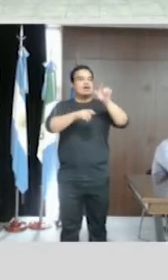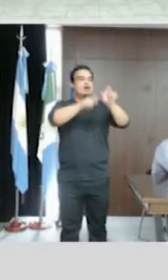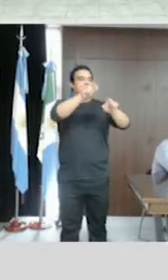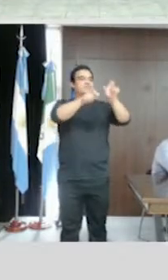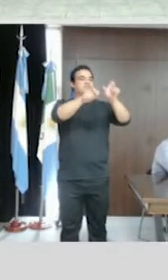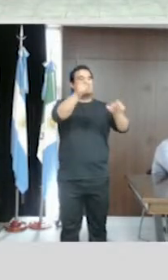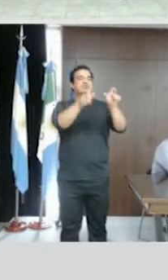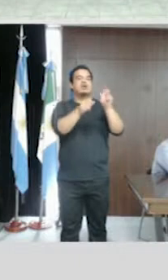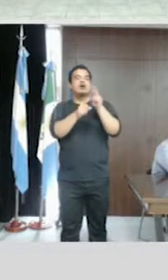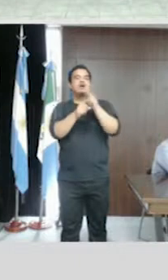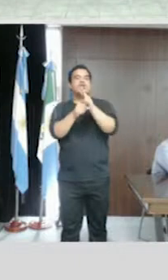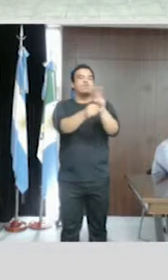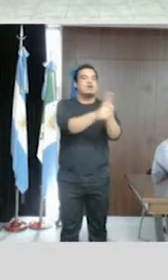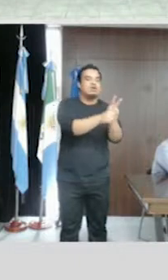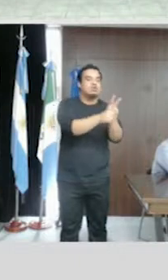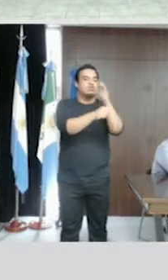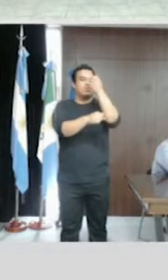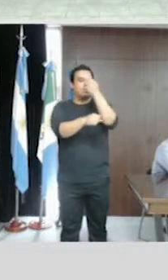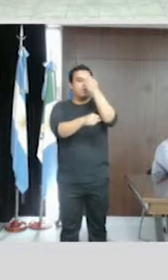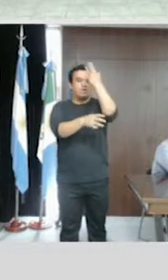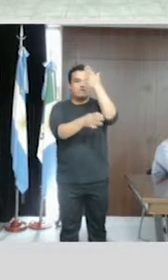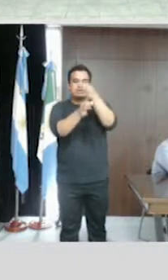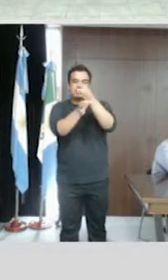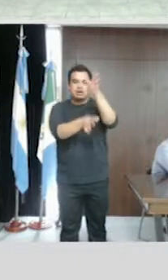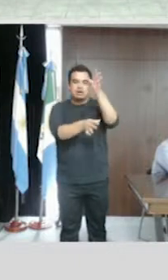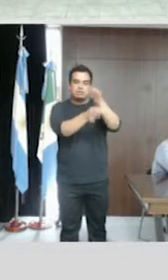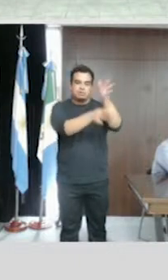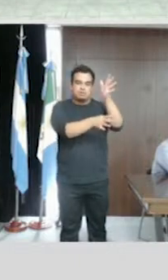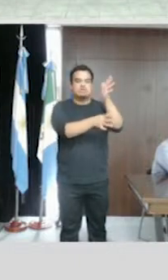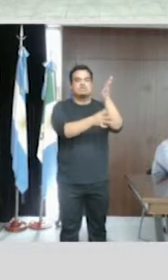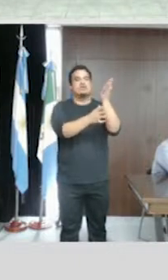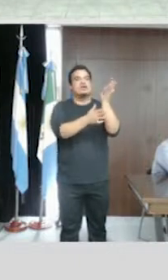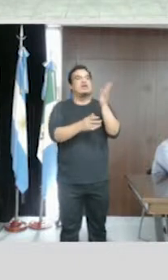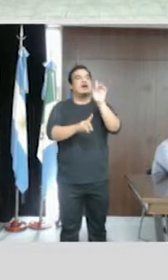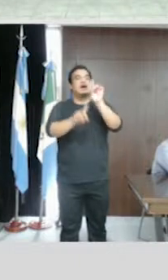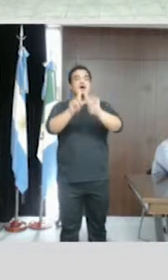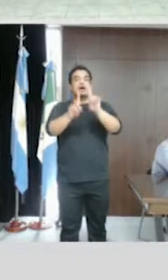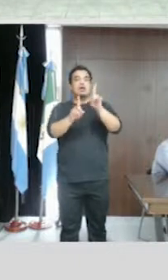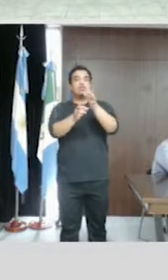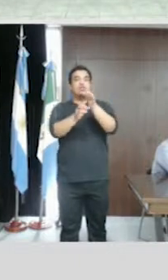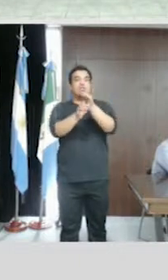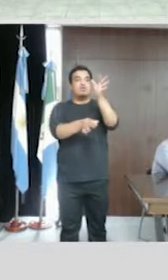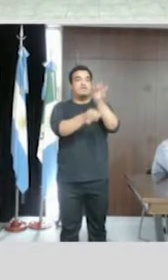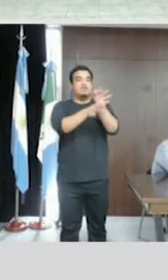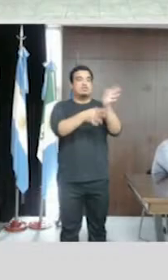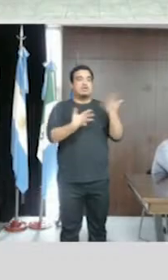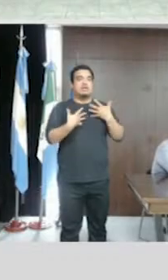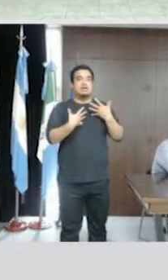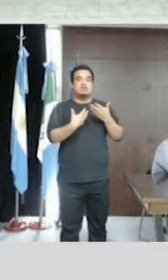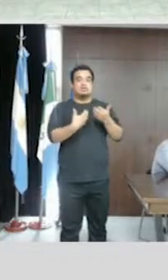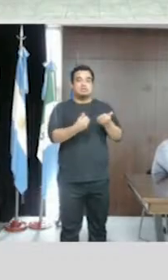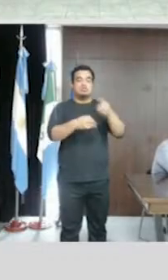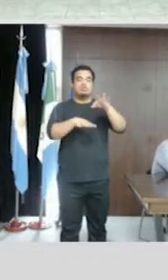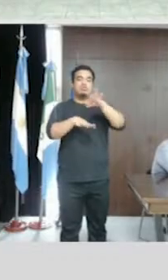formal, informal, a cada profesional del área de la salud, a cada